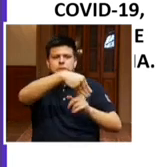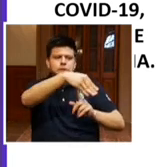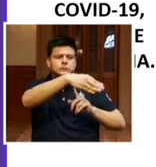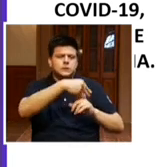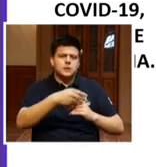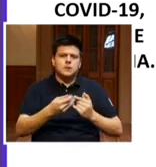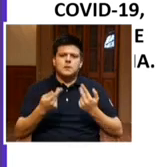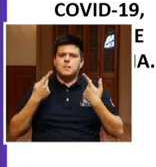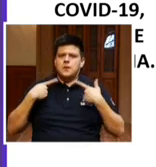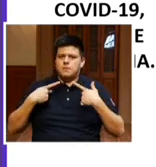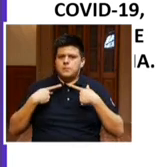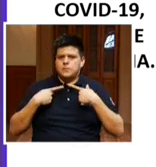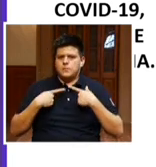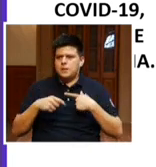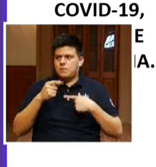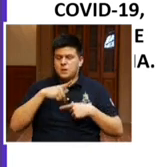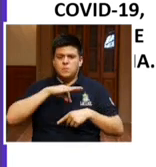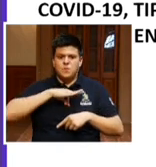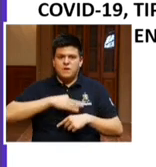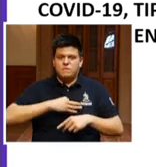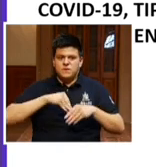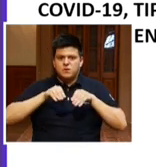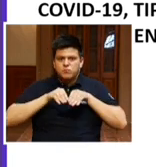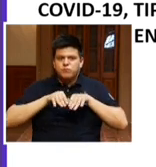activa también del virus.